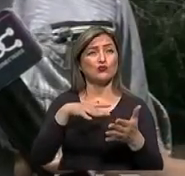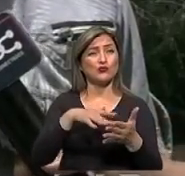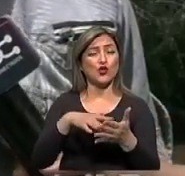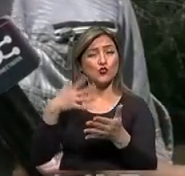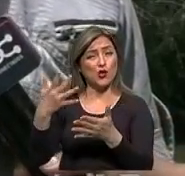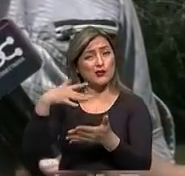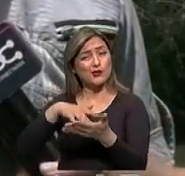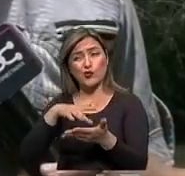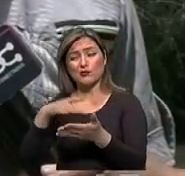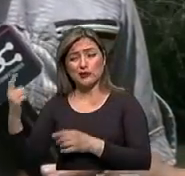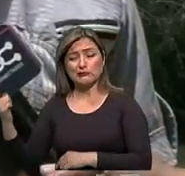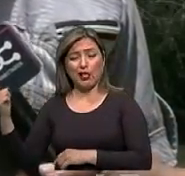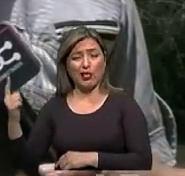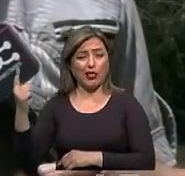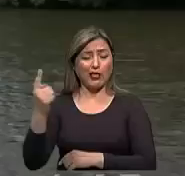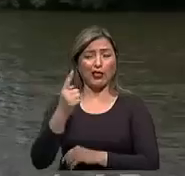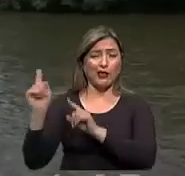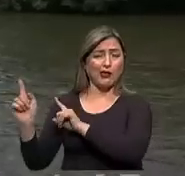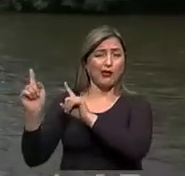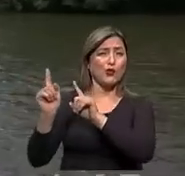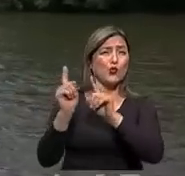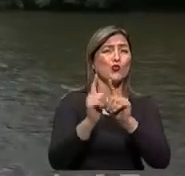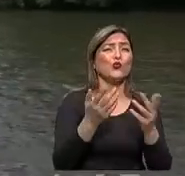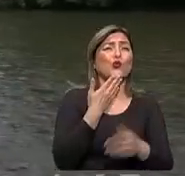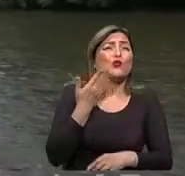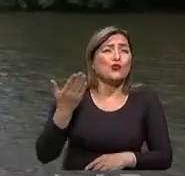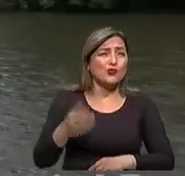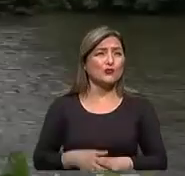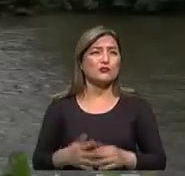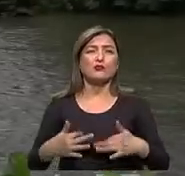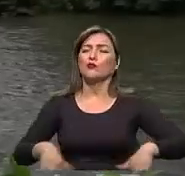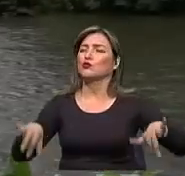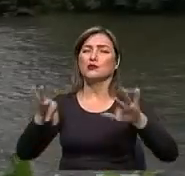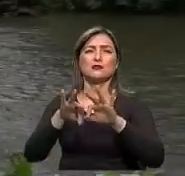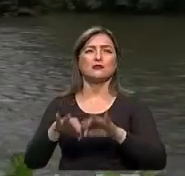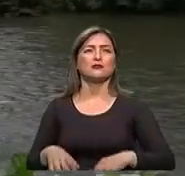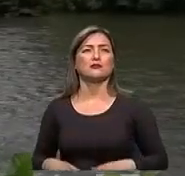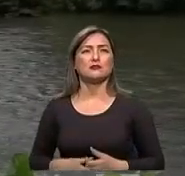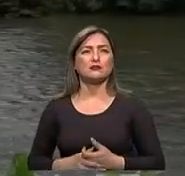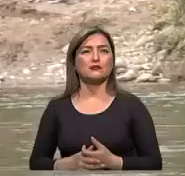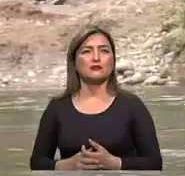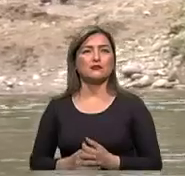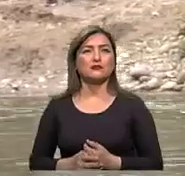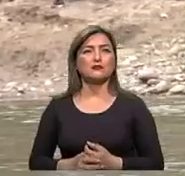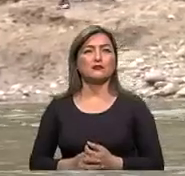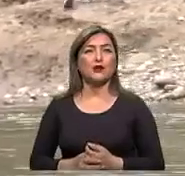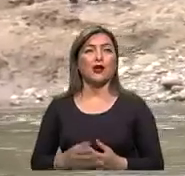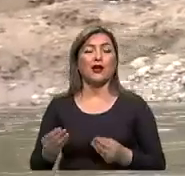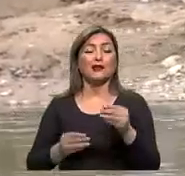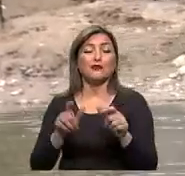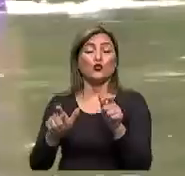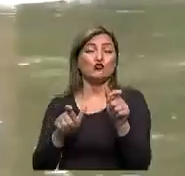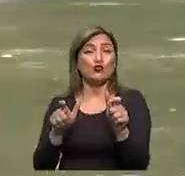de Iñayua, vienen de Yamara. Este puente es vital para los habitantes en esta zona, quienes al no tener otra alternativa